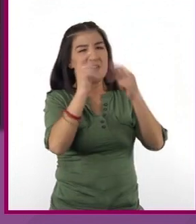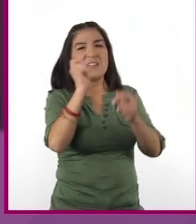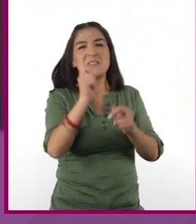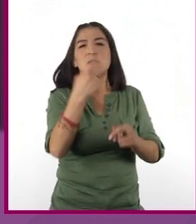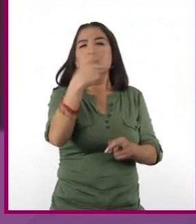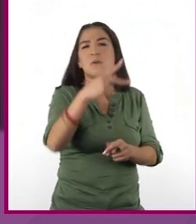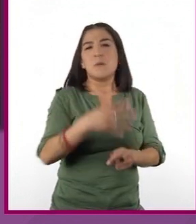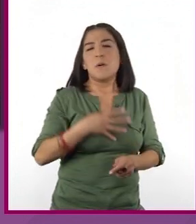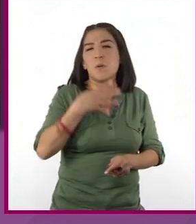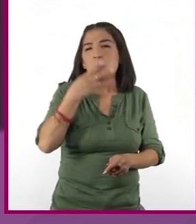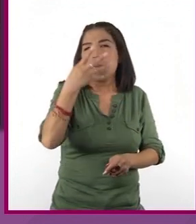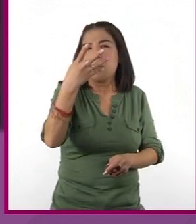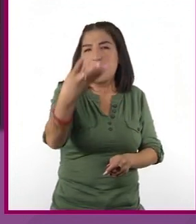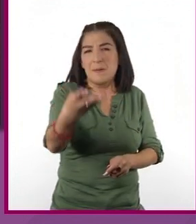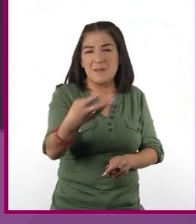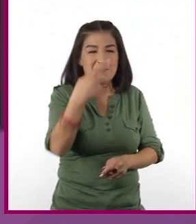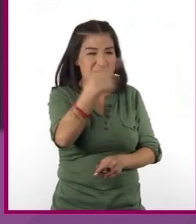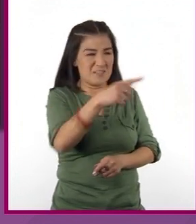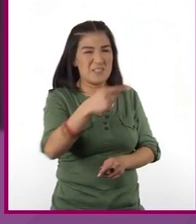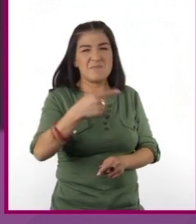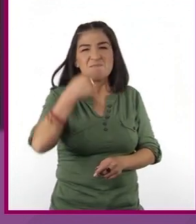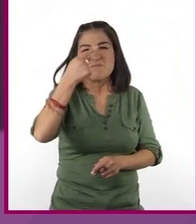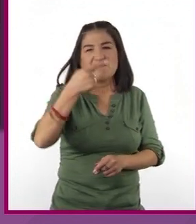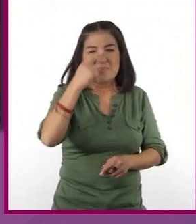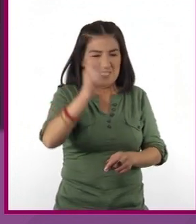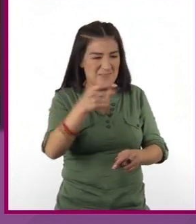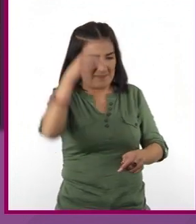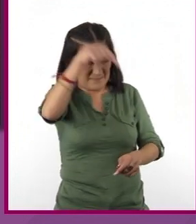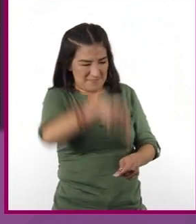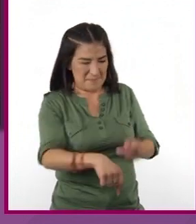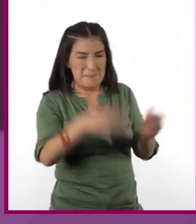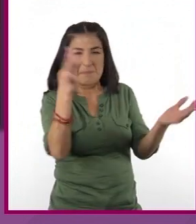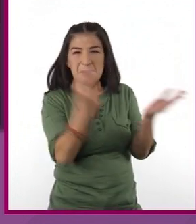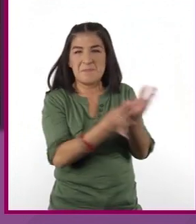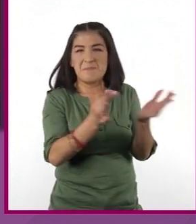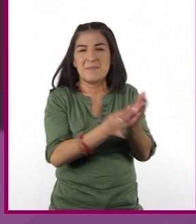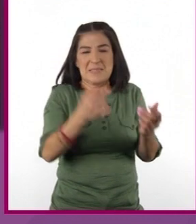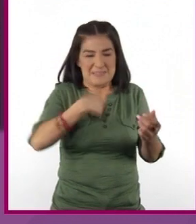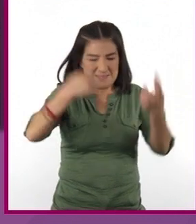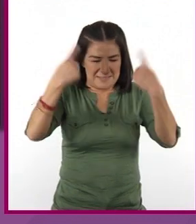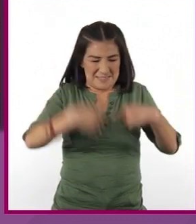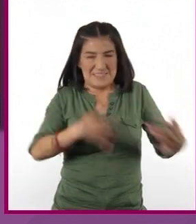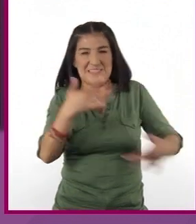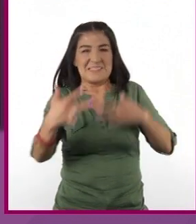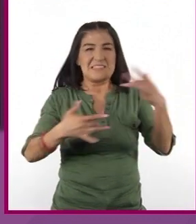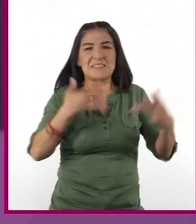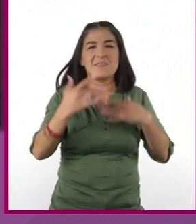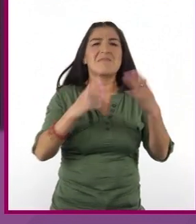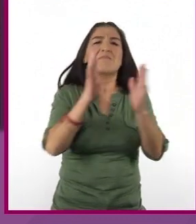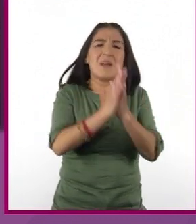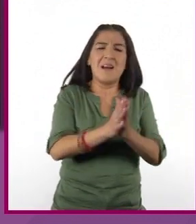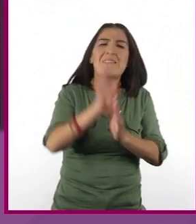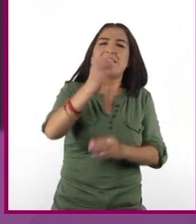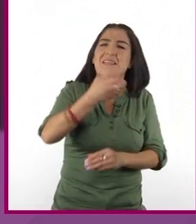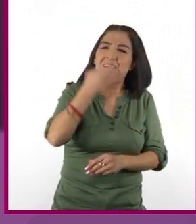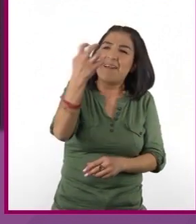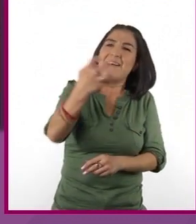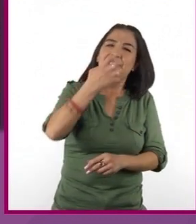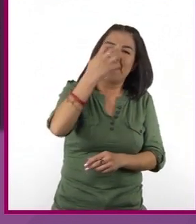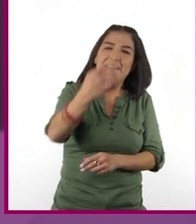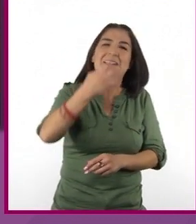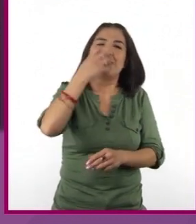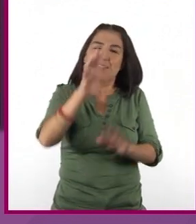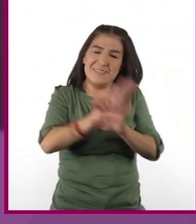aliento. El olor del afilado acero penetraba en mis sentidos. Supliqué, fatigado al cielo, con